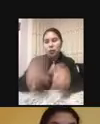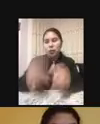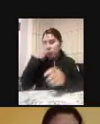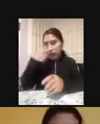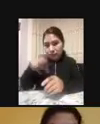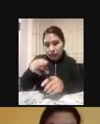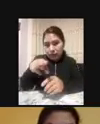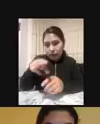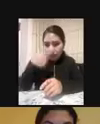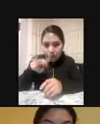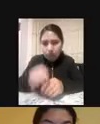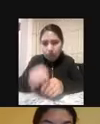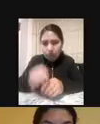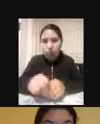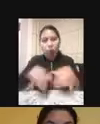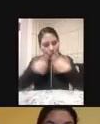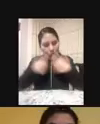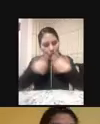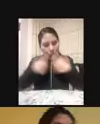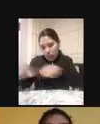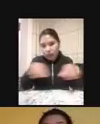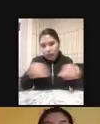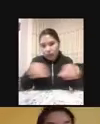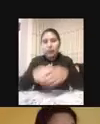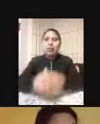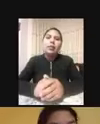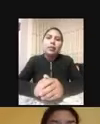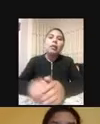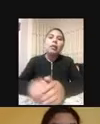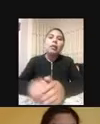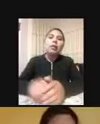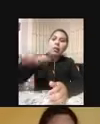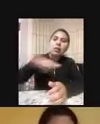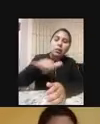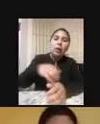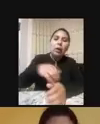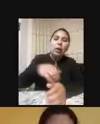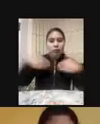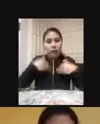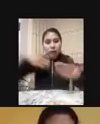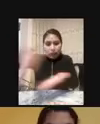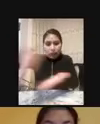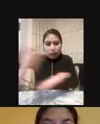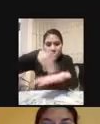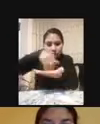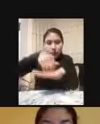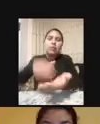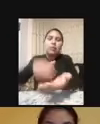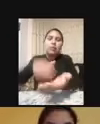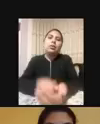materiales que también nosotros tenemos acá en la institución, que en las salas siempre vamos a tener este material.